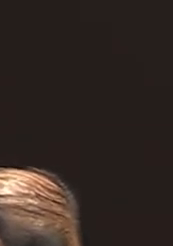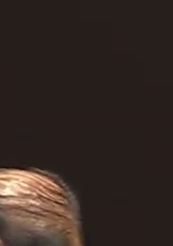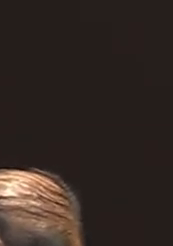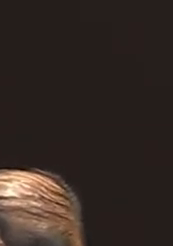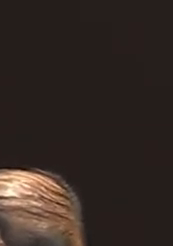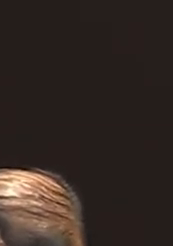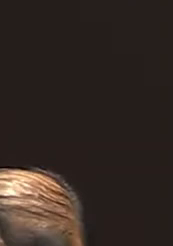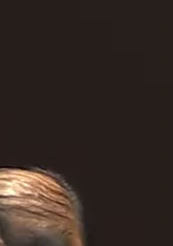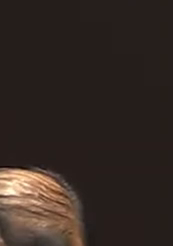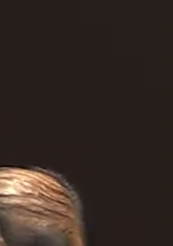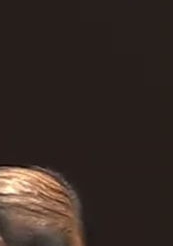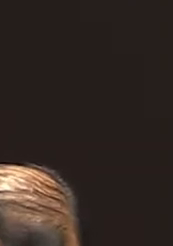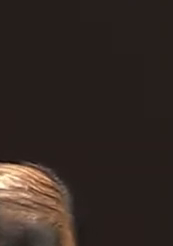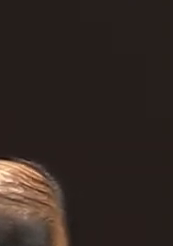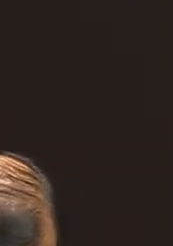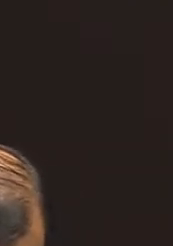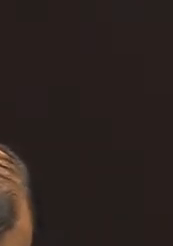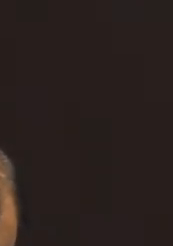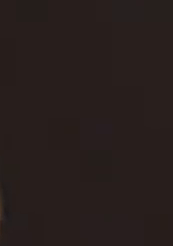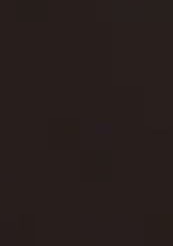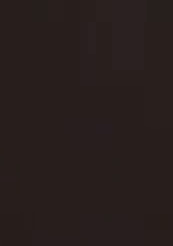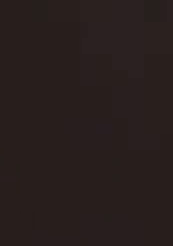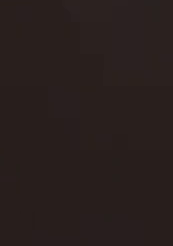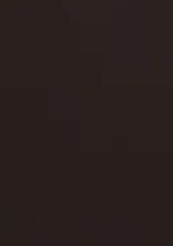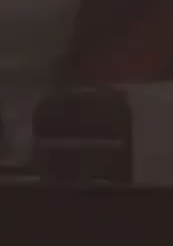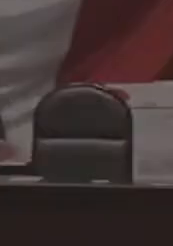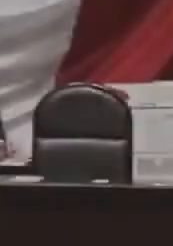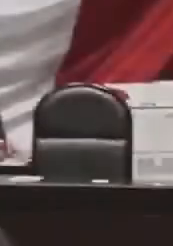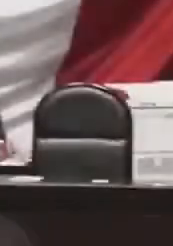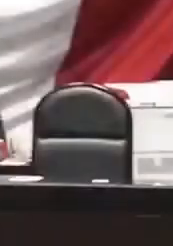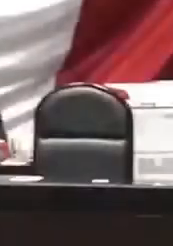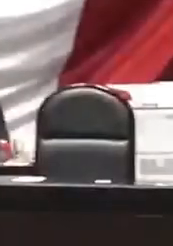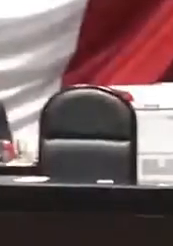que verdaderamente necesita. Es cuanto, señor presidente. Gracias.